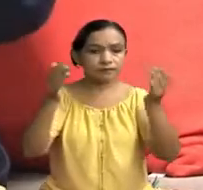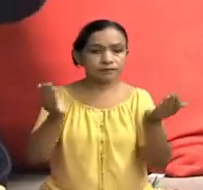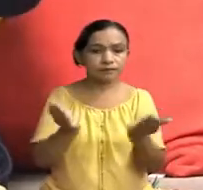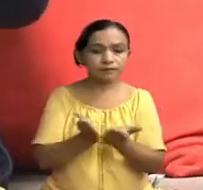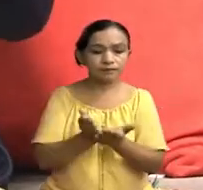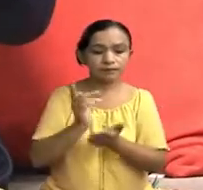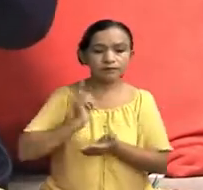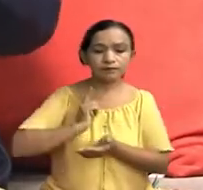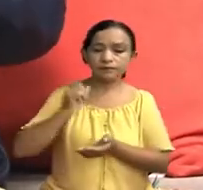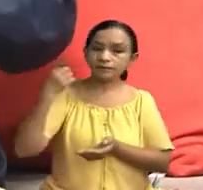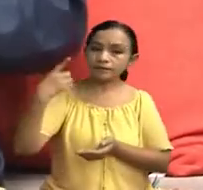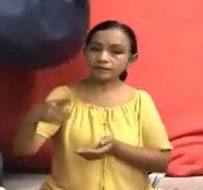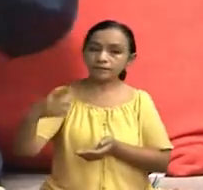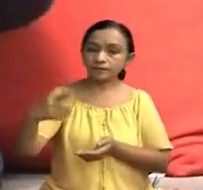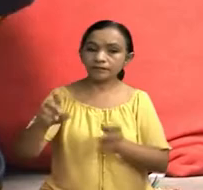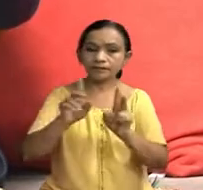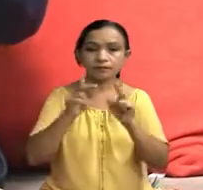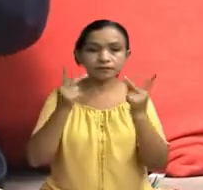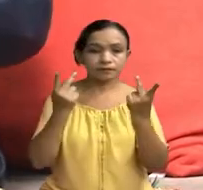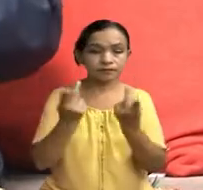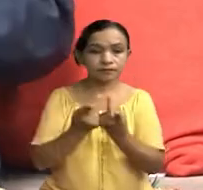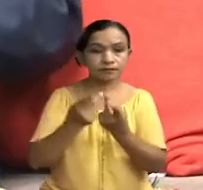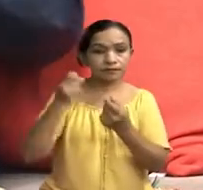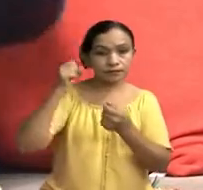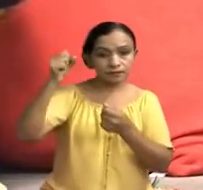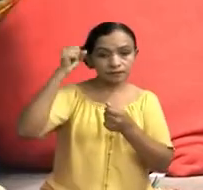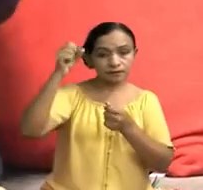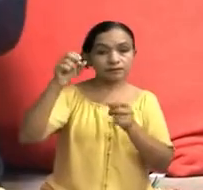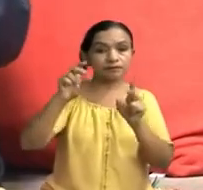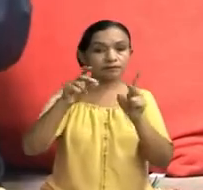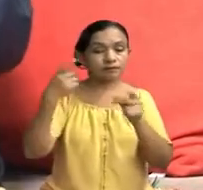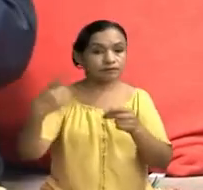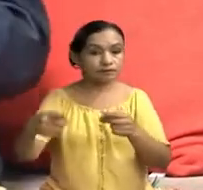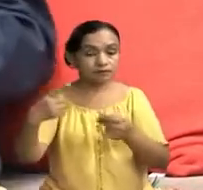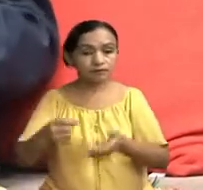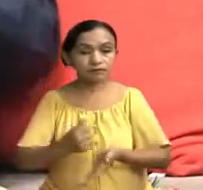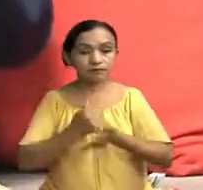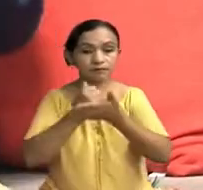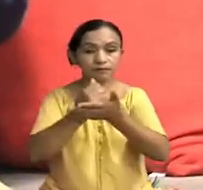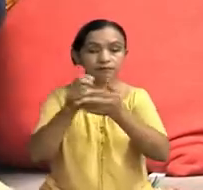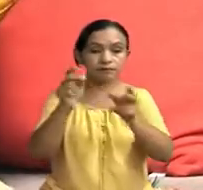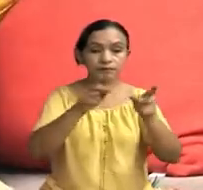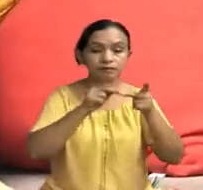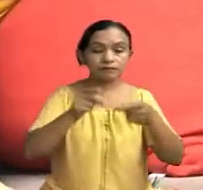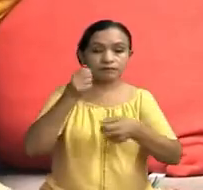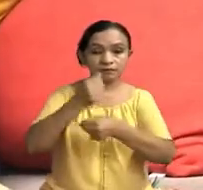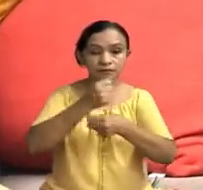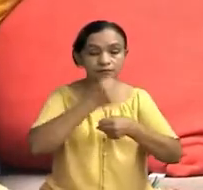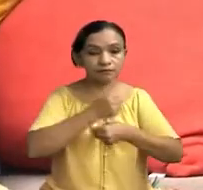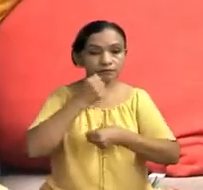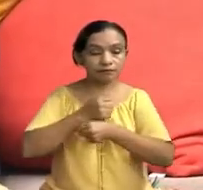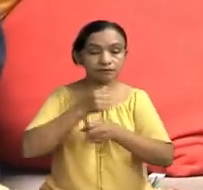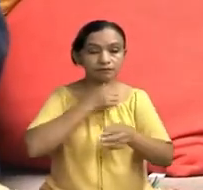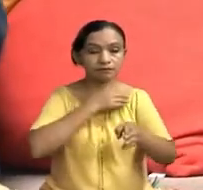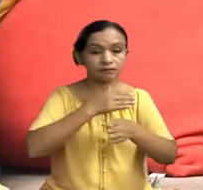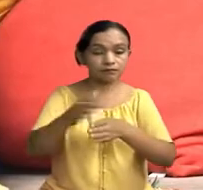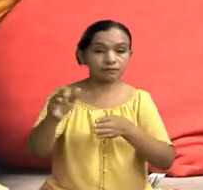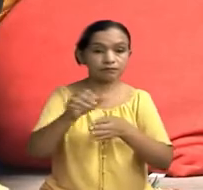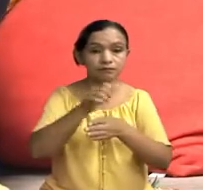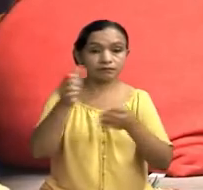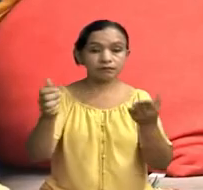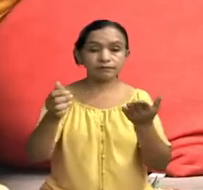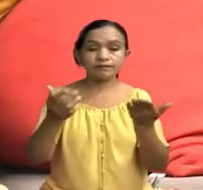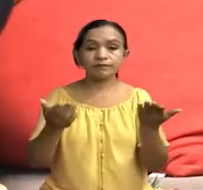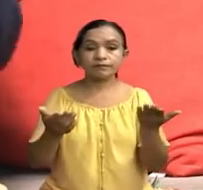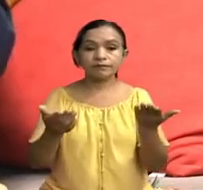vamos dando derechos a los pueblos, ganando derechos, beneficiando a los trabajadores, a otros sectores históricamente excluidos, incluyendo a